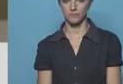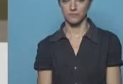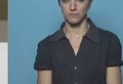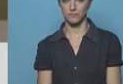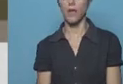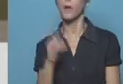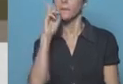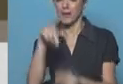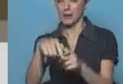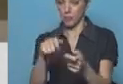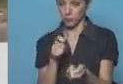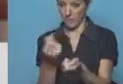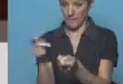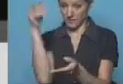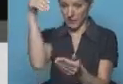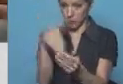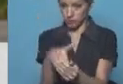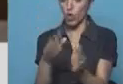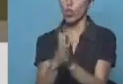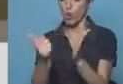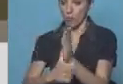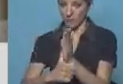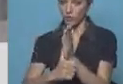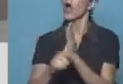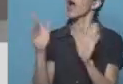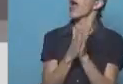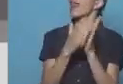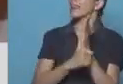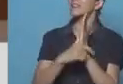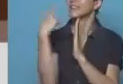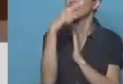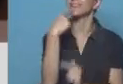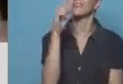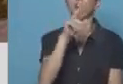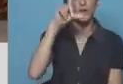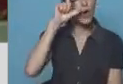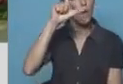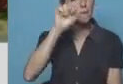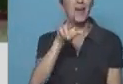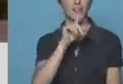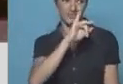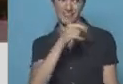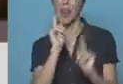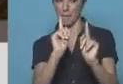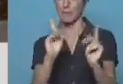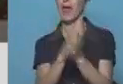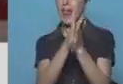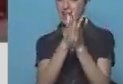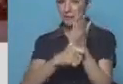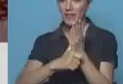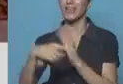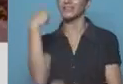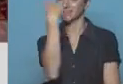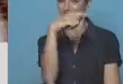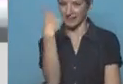La podemos ver. Con la libreta celeste. Presidenta de la República, Cristina Fernández, con la libreta, exactamente. Por